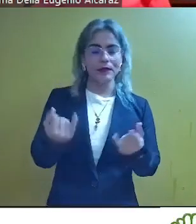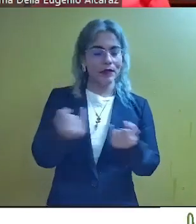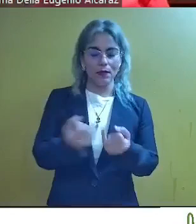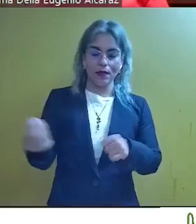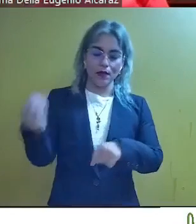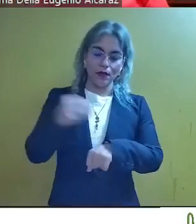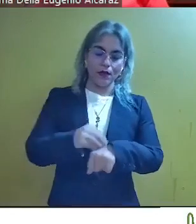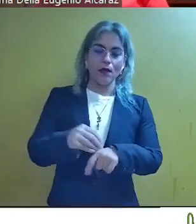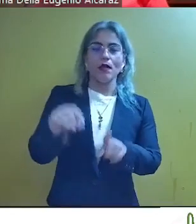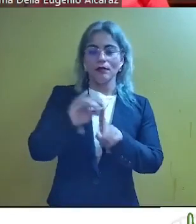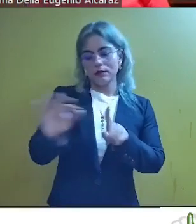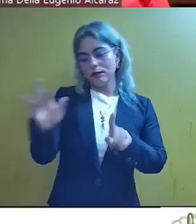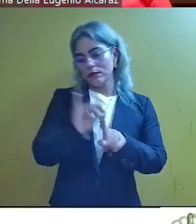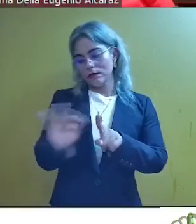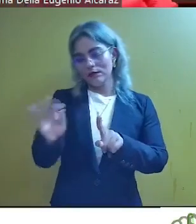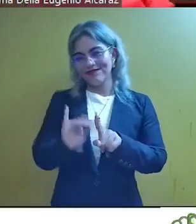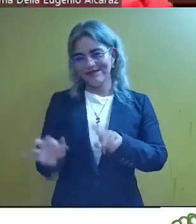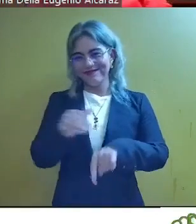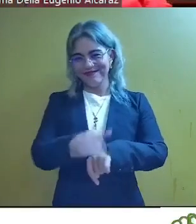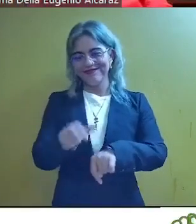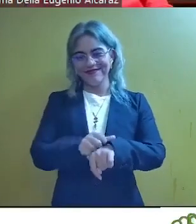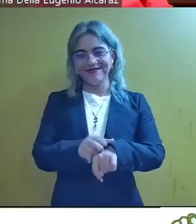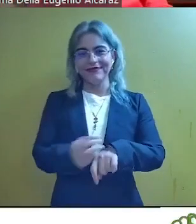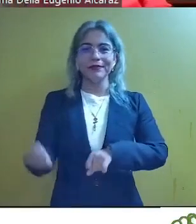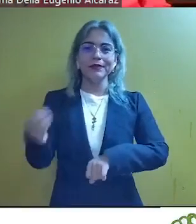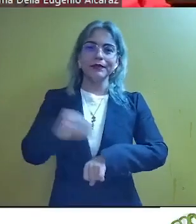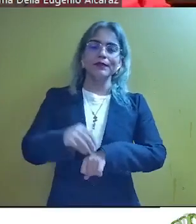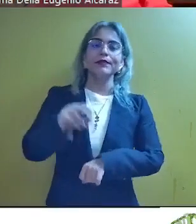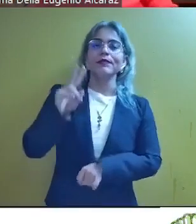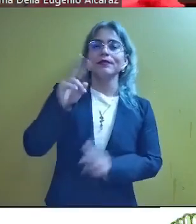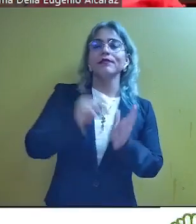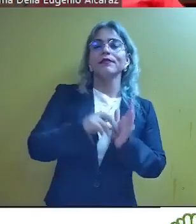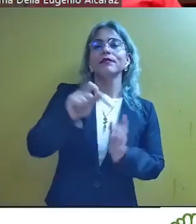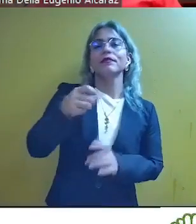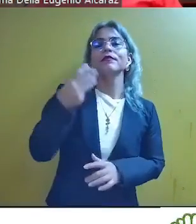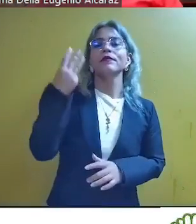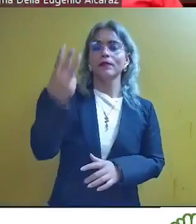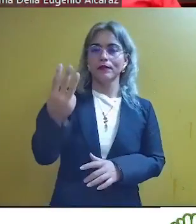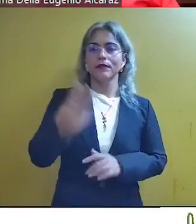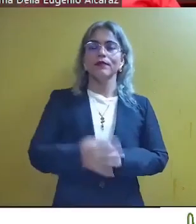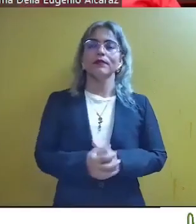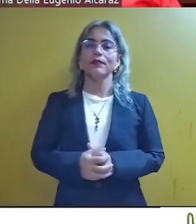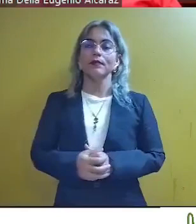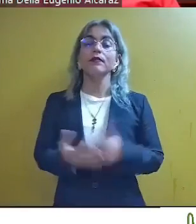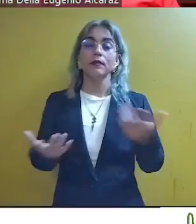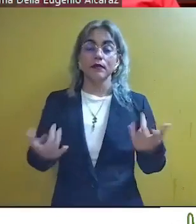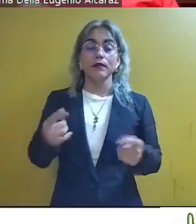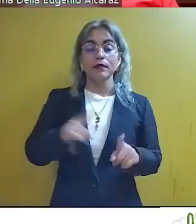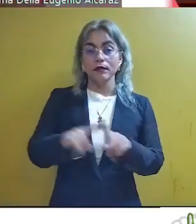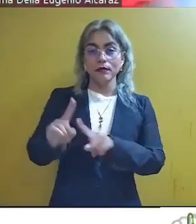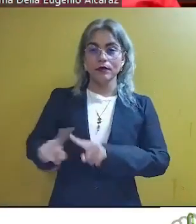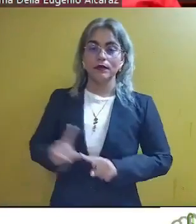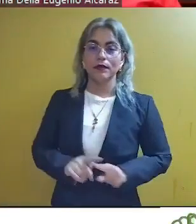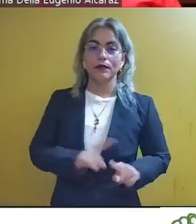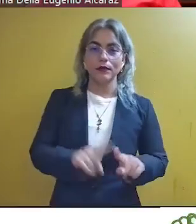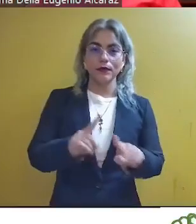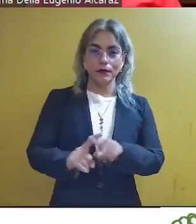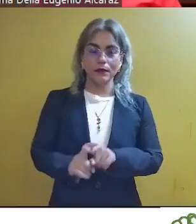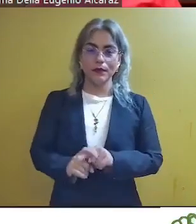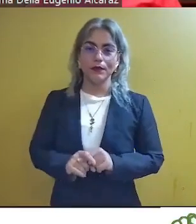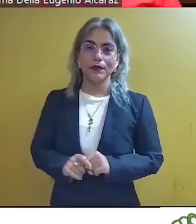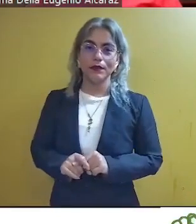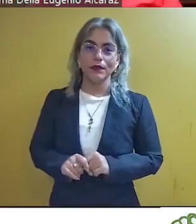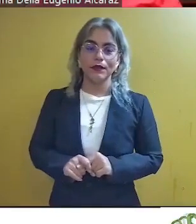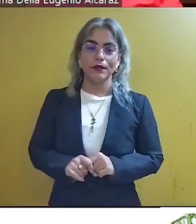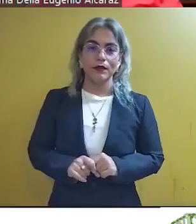GEC, diagonal 56, diagonal 2023, por ser el primero en recibirse en este órgano jurisdiccional. En consecuencia, debe glosarse